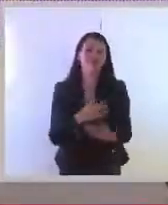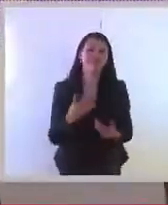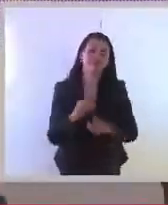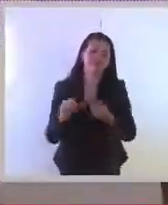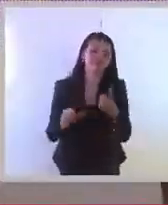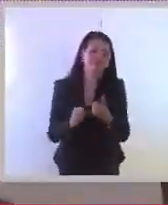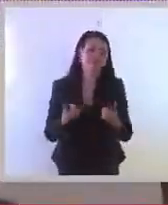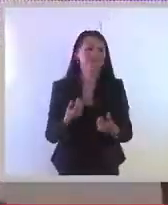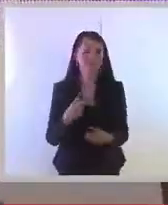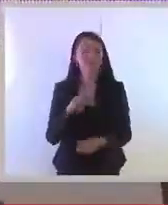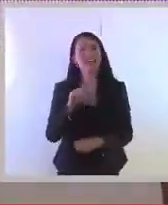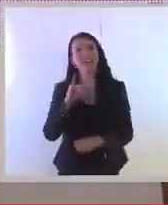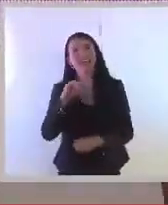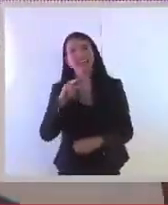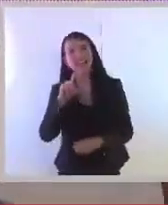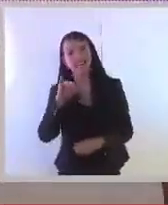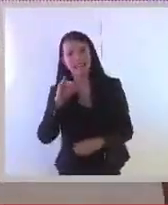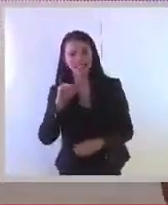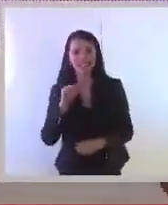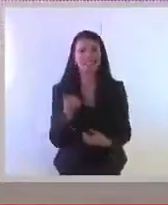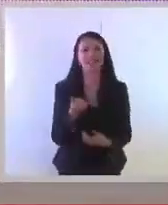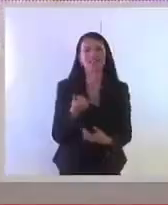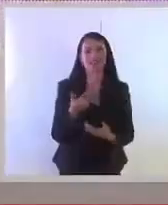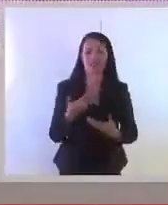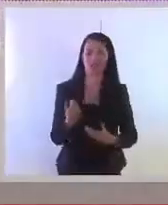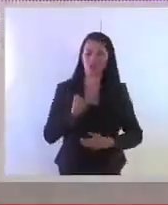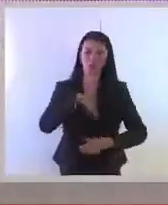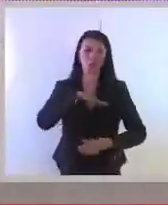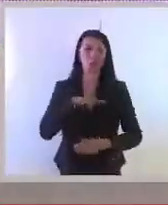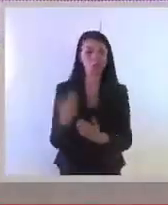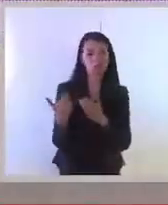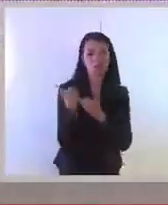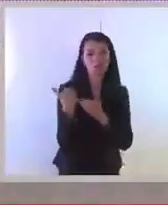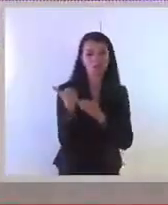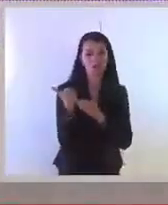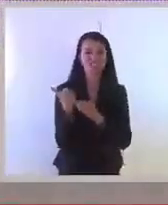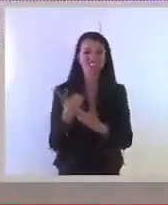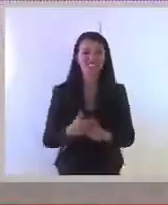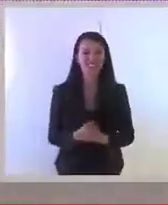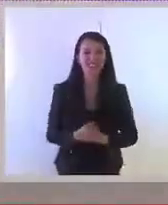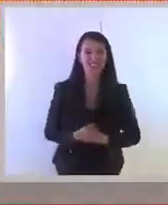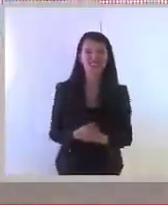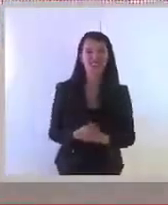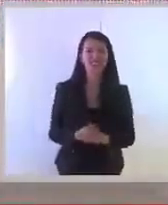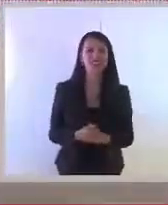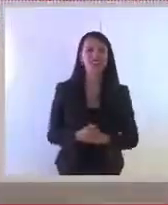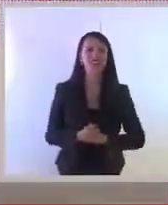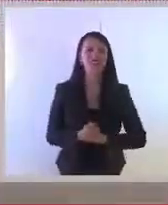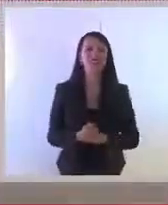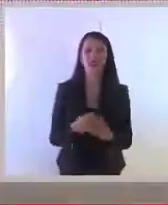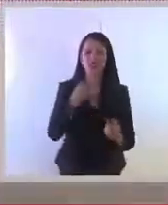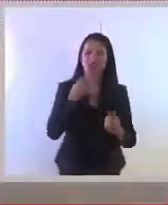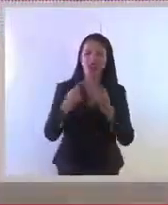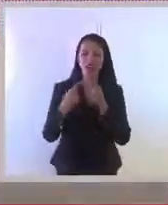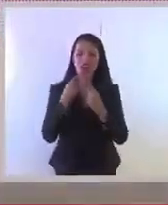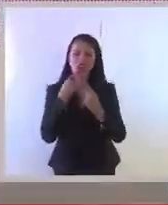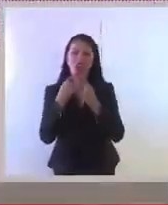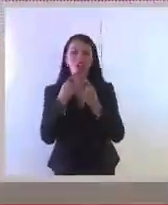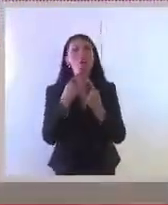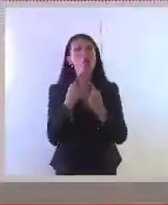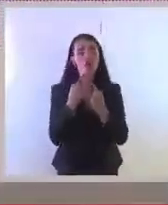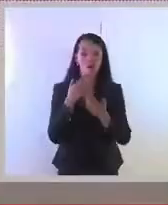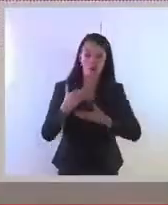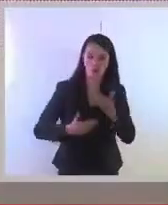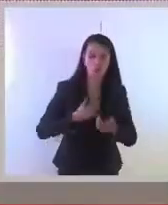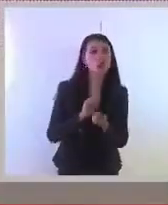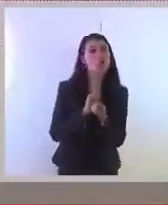a mi colega el doctor Velasco le digo, somos el ministerio también de diálogo, de un diálogo que tiene que cambiar,